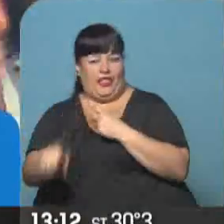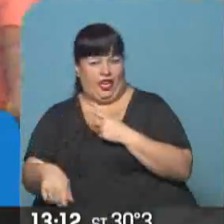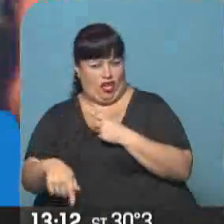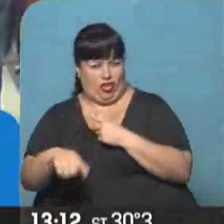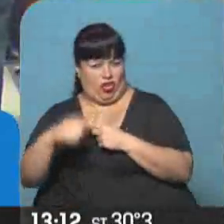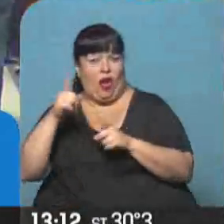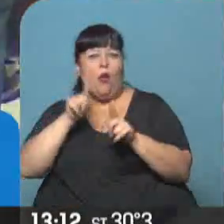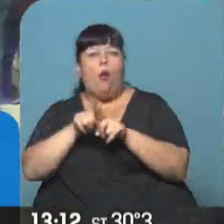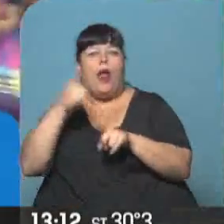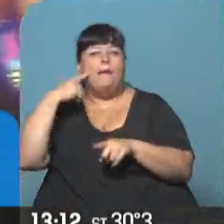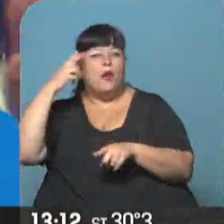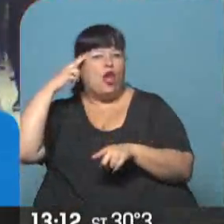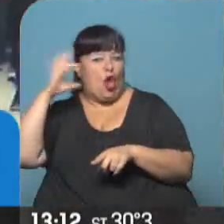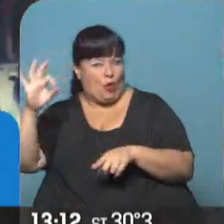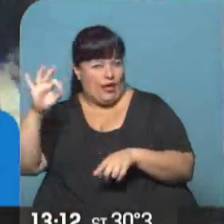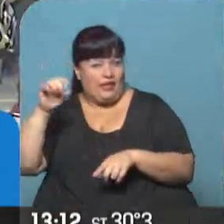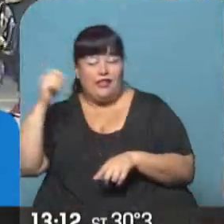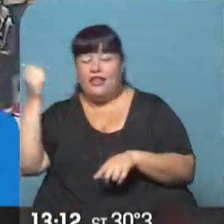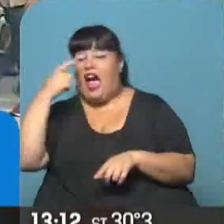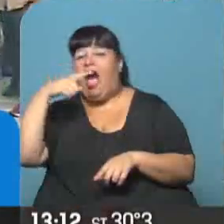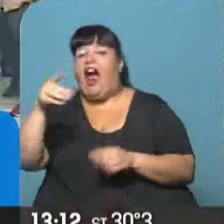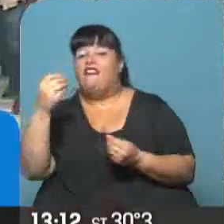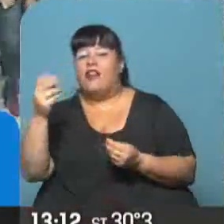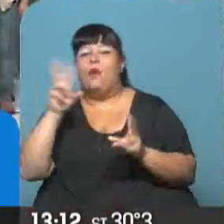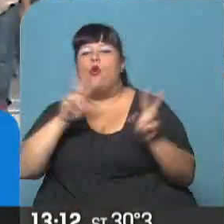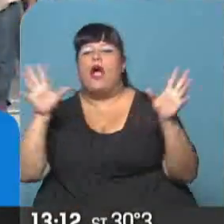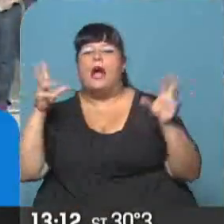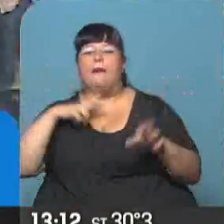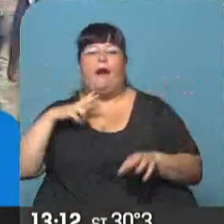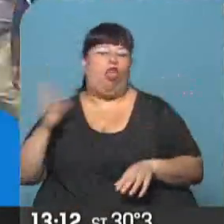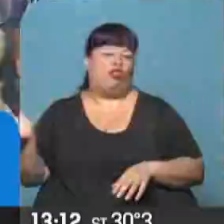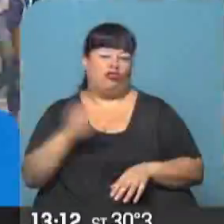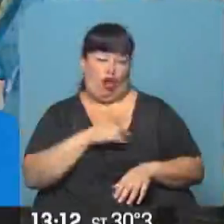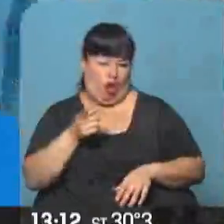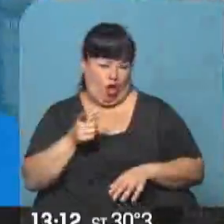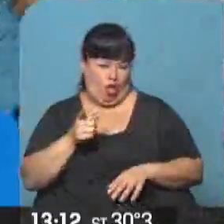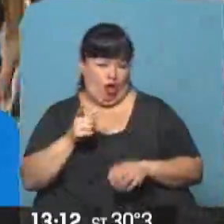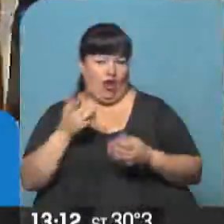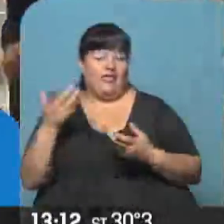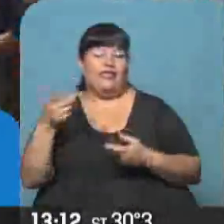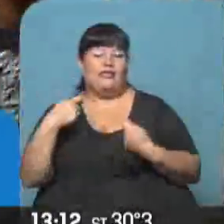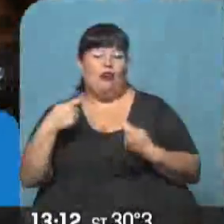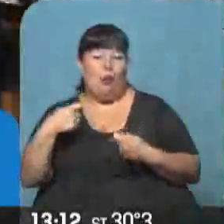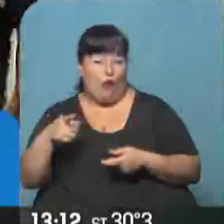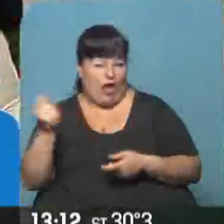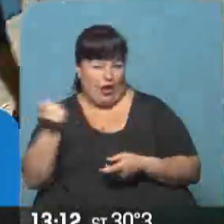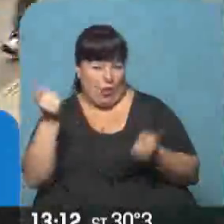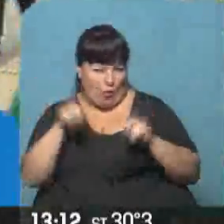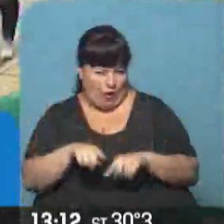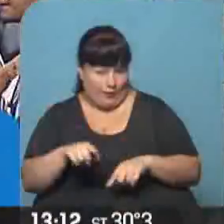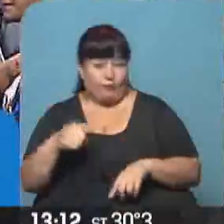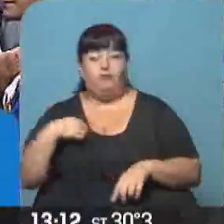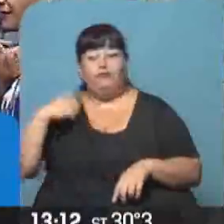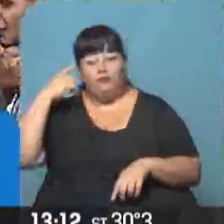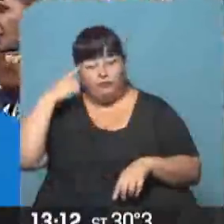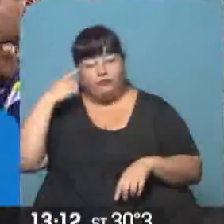los 90. El objetivo final es privatización del sistema jubilatorio. Creo que